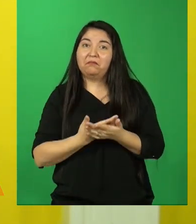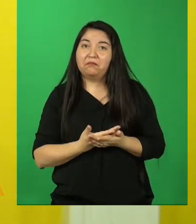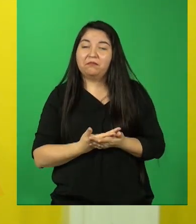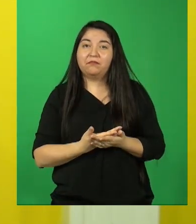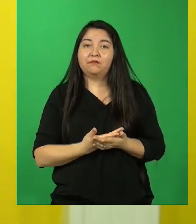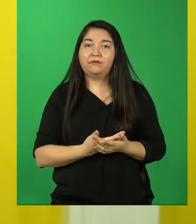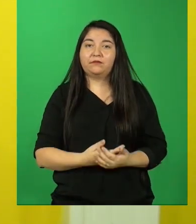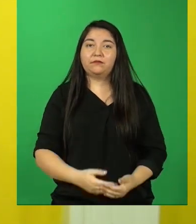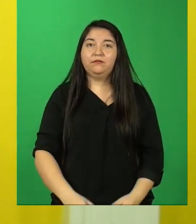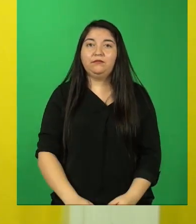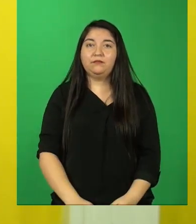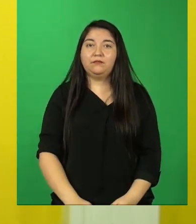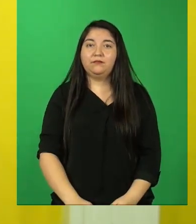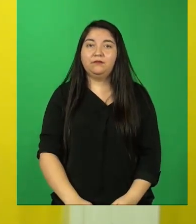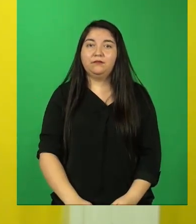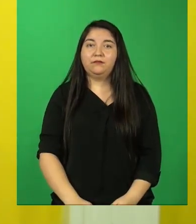oportunidad.